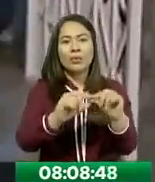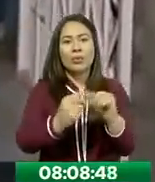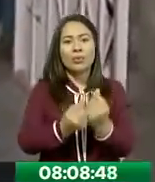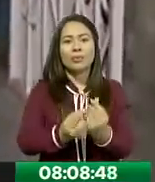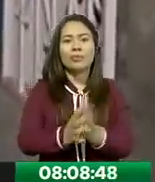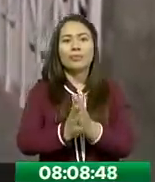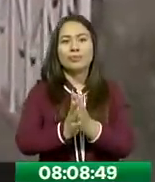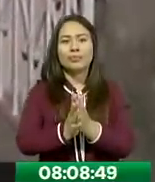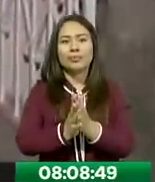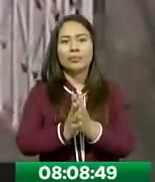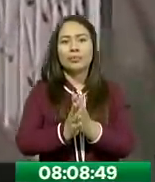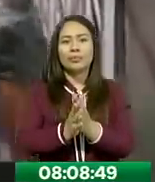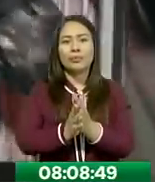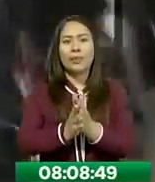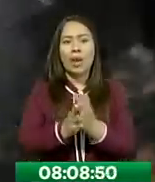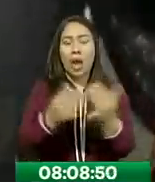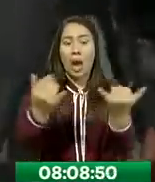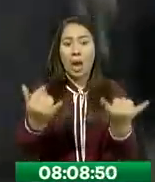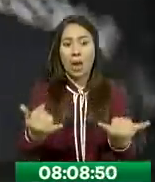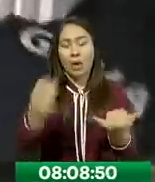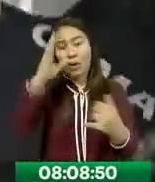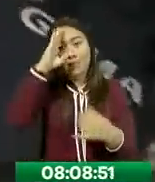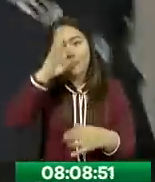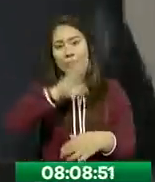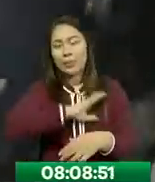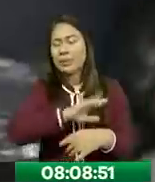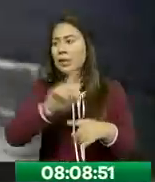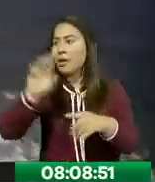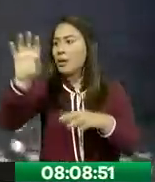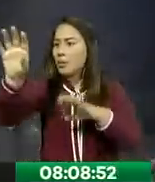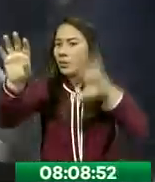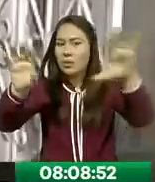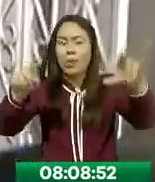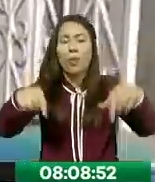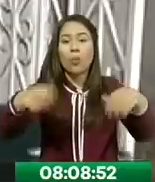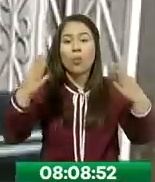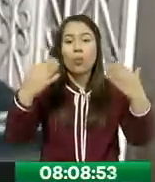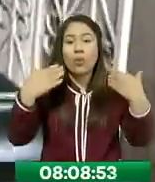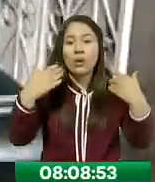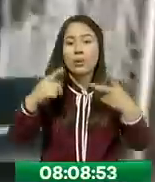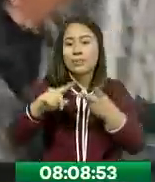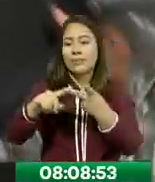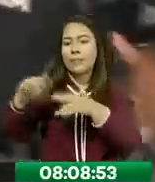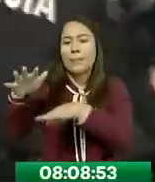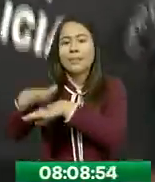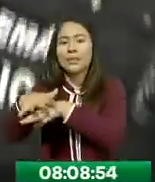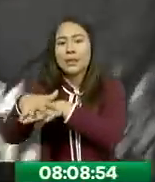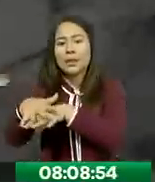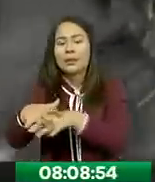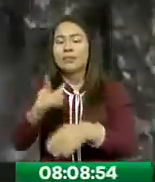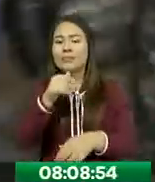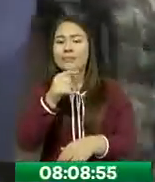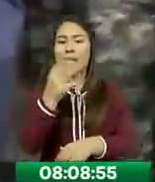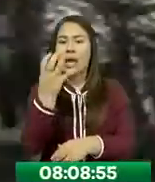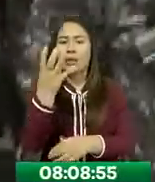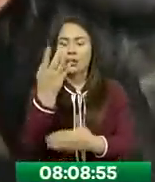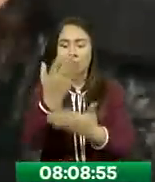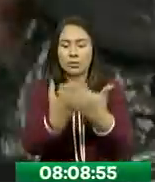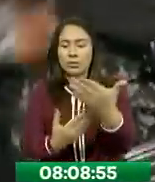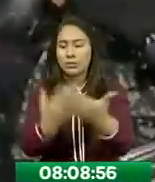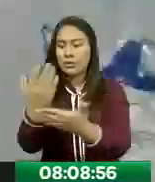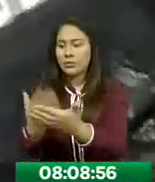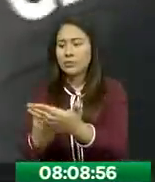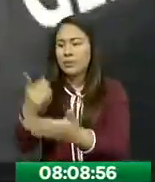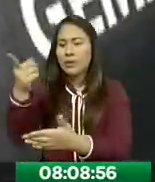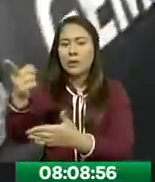par de esta acción por parte de los agentes, en otros puntos de Guayaquil y Machala, se procedió a cumplir con 14 órdenes de